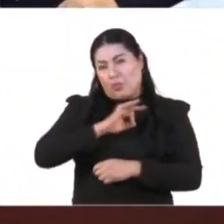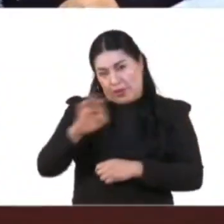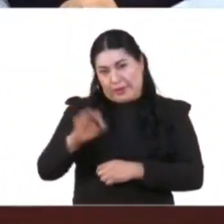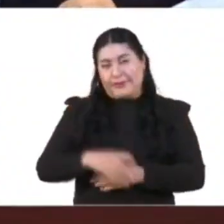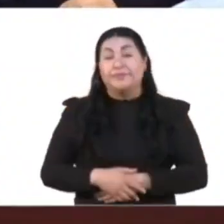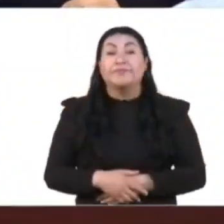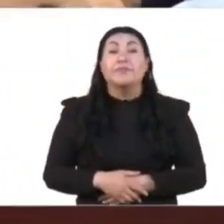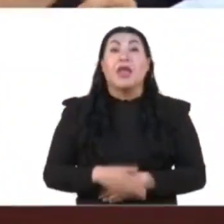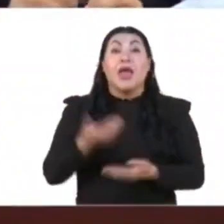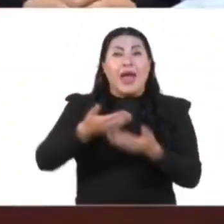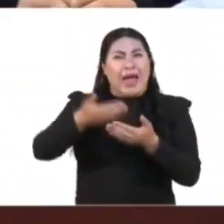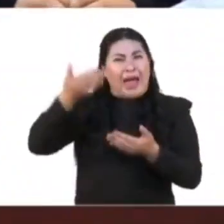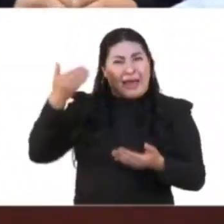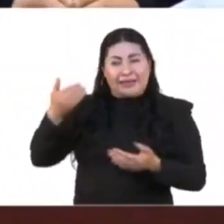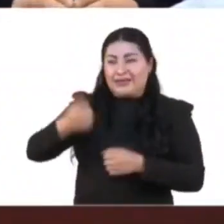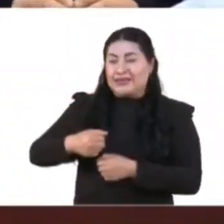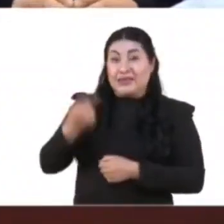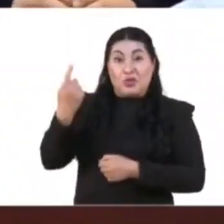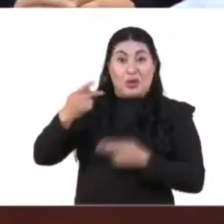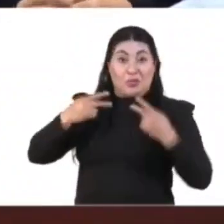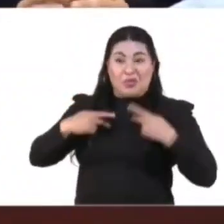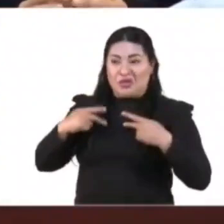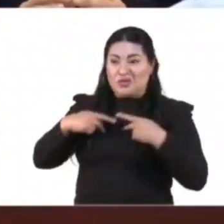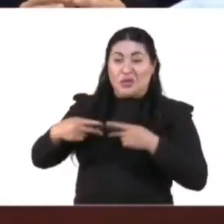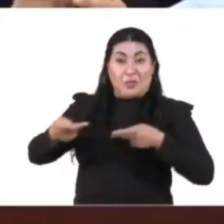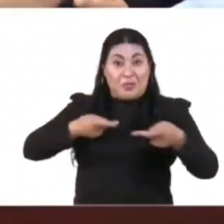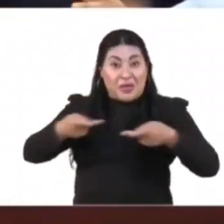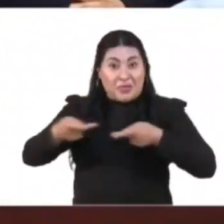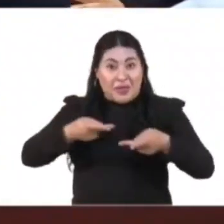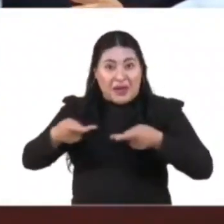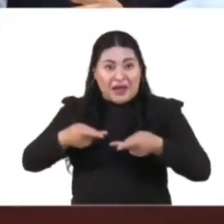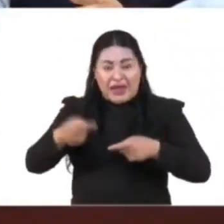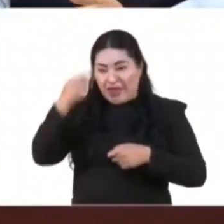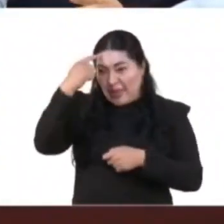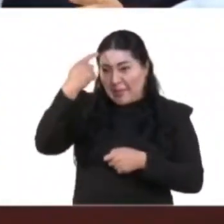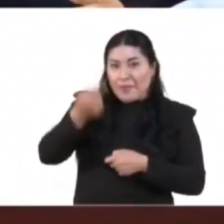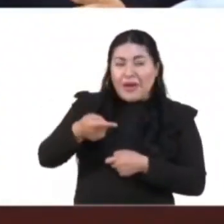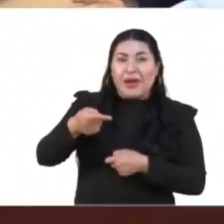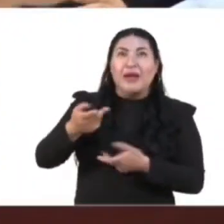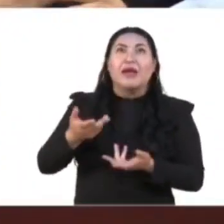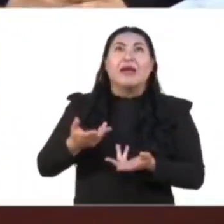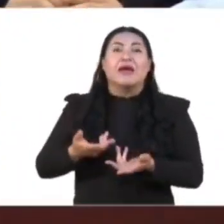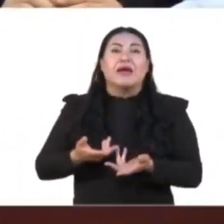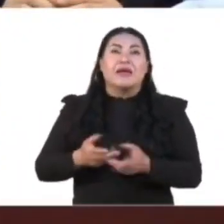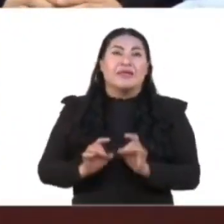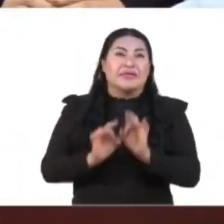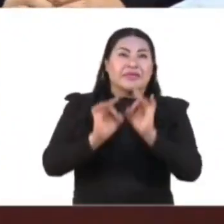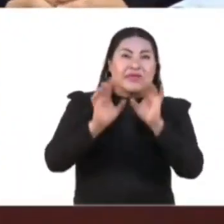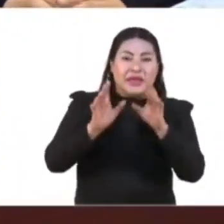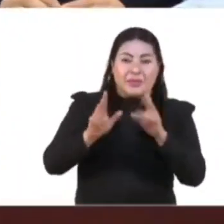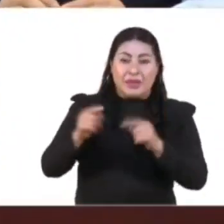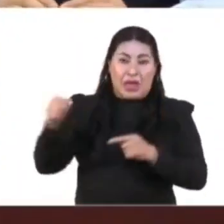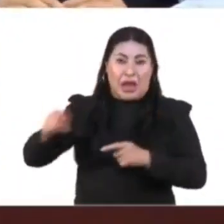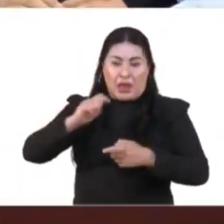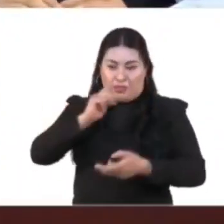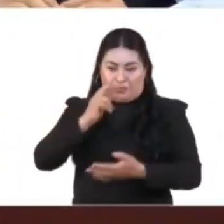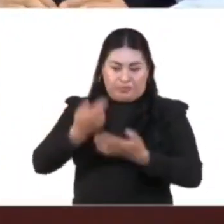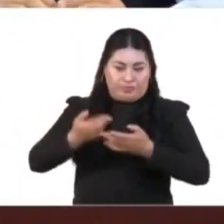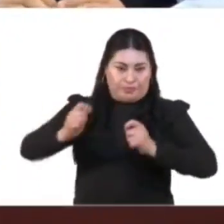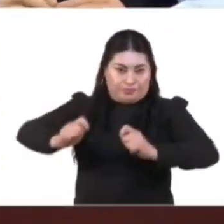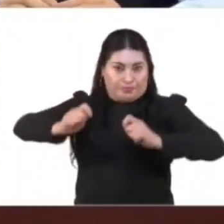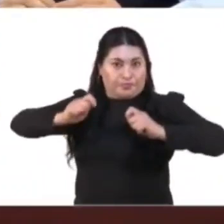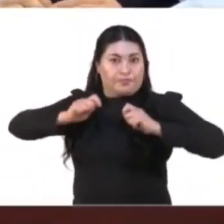diferencia de otras ocasiones donde no hay una persona preparada para montar un centro de mando, un puesto de